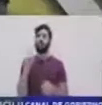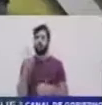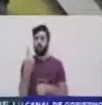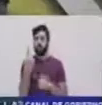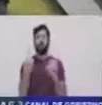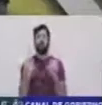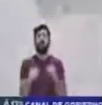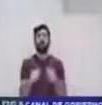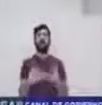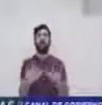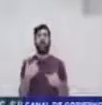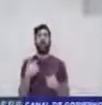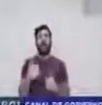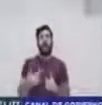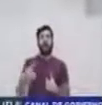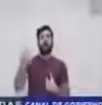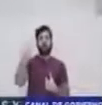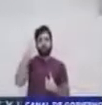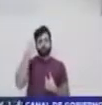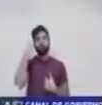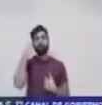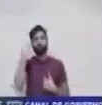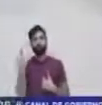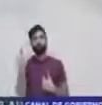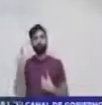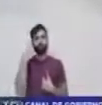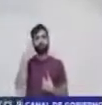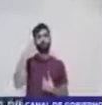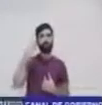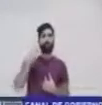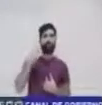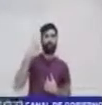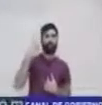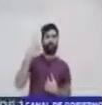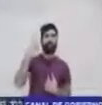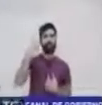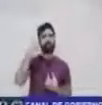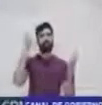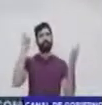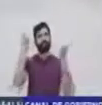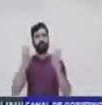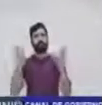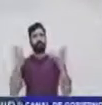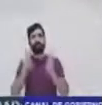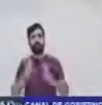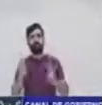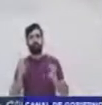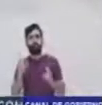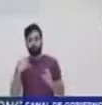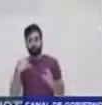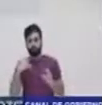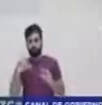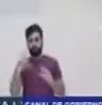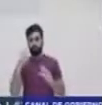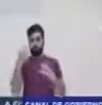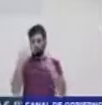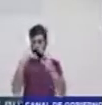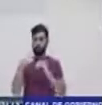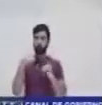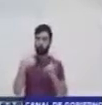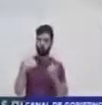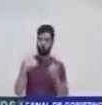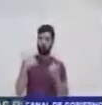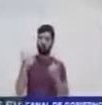nosotros debemos hacer es reflexionar, hacer un proceso reflexivo en lo que vamos a publicar, qué